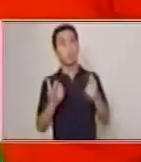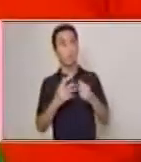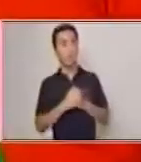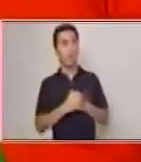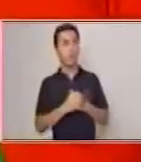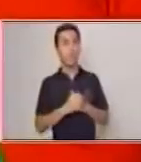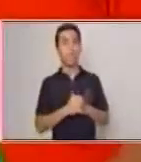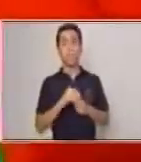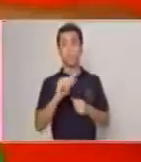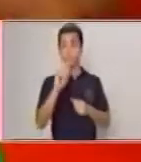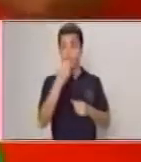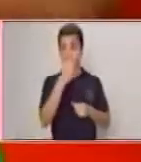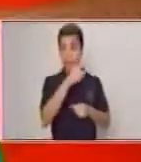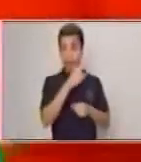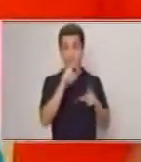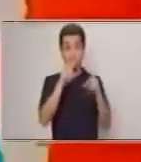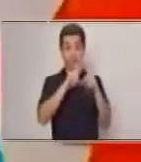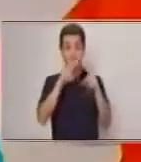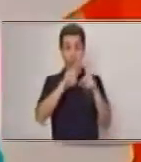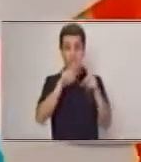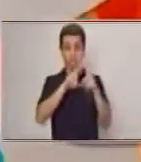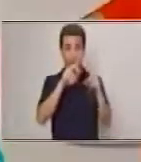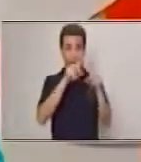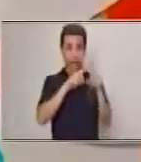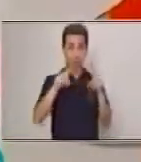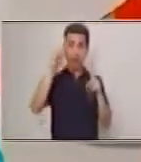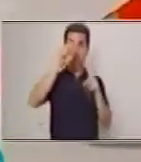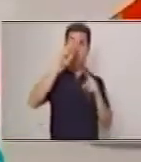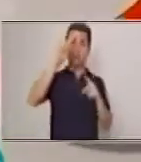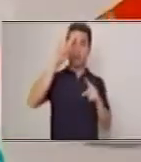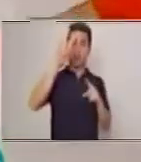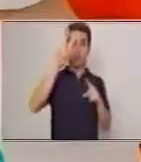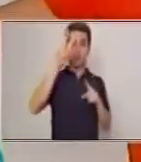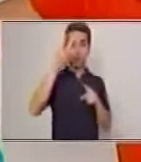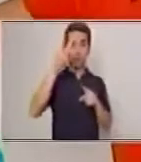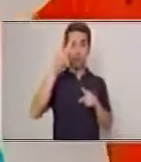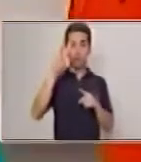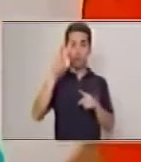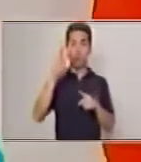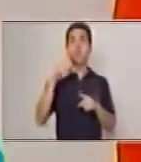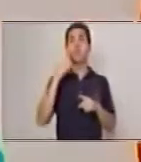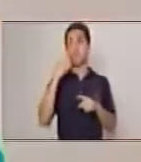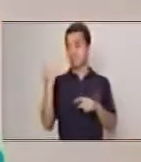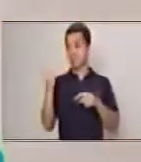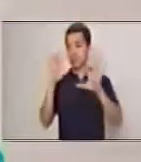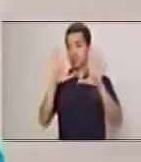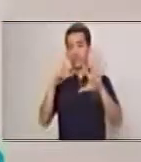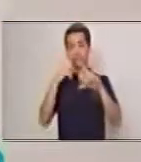El primer término elevado al cuadrado. ¿Cuál es el primer término de nuestro binomio? 10x.